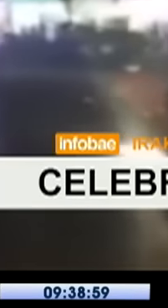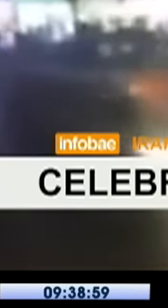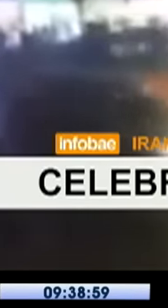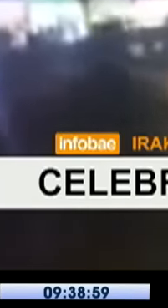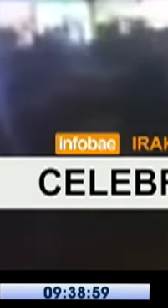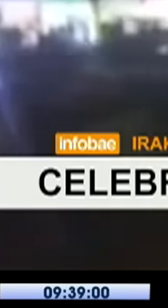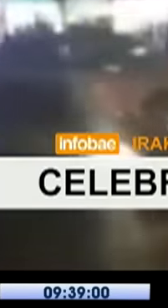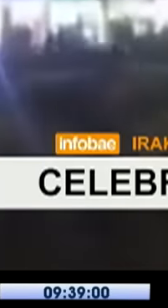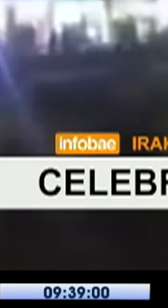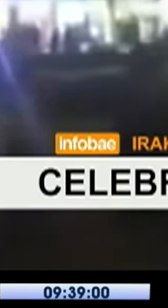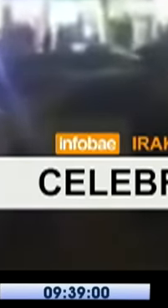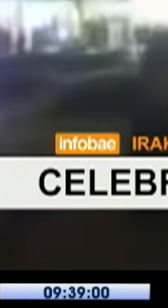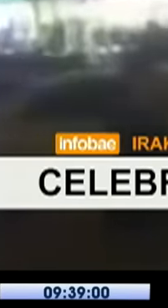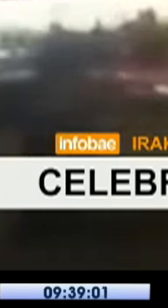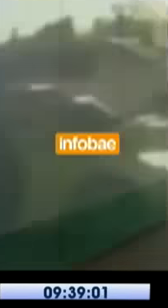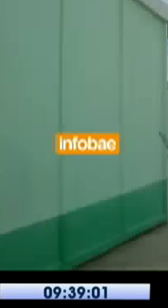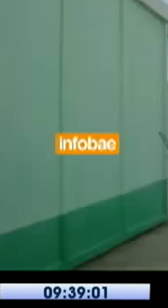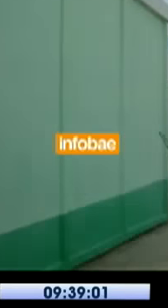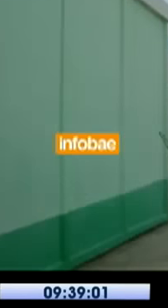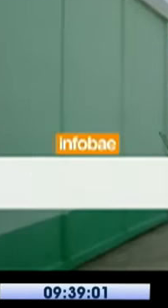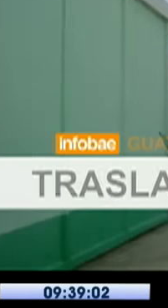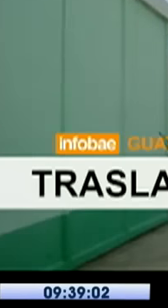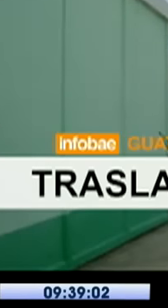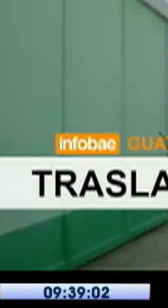ejército frente a los terroristas.